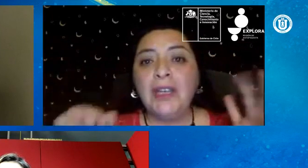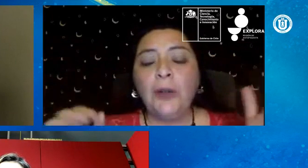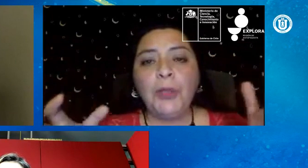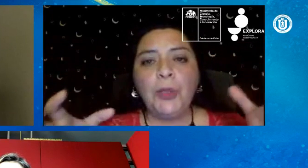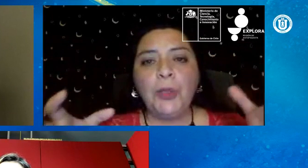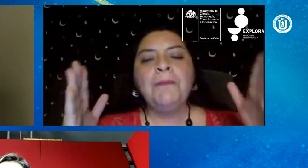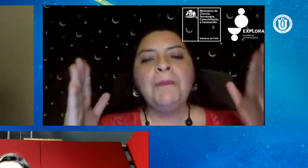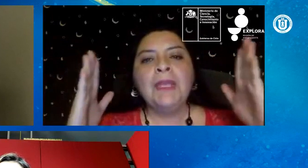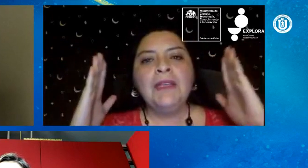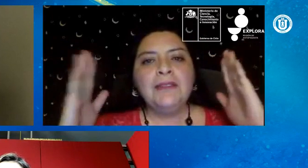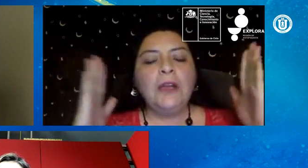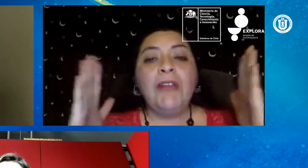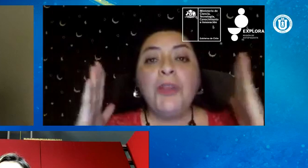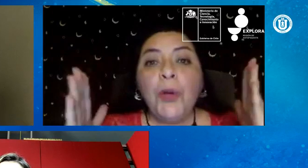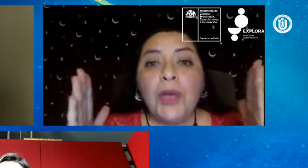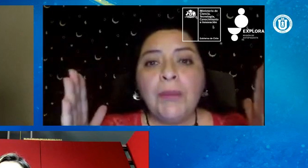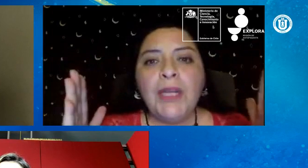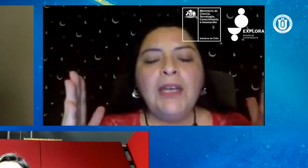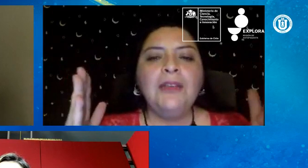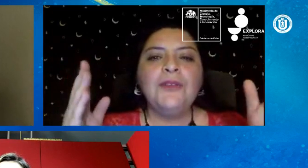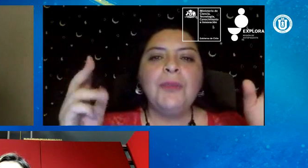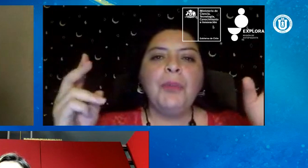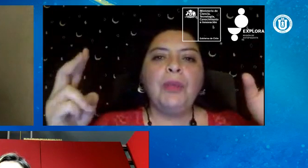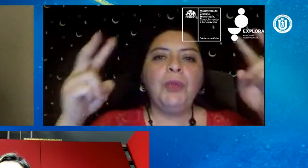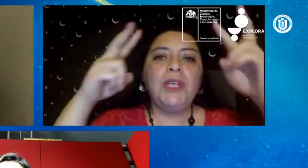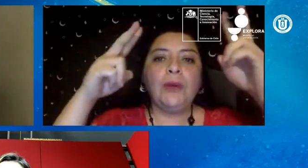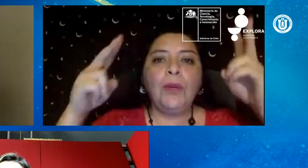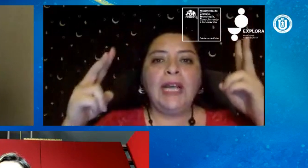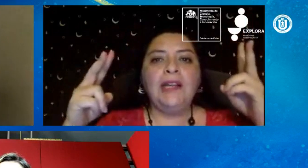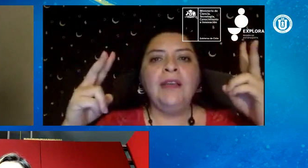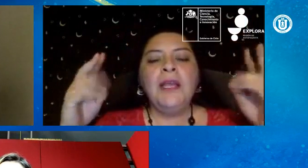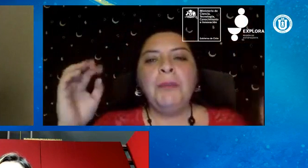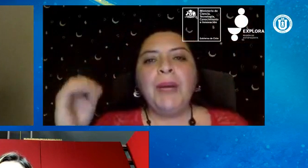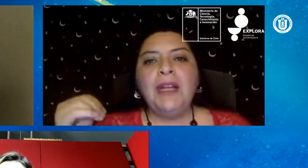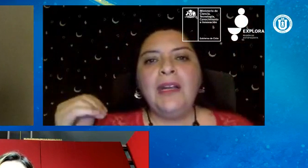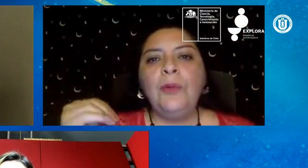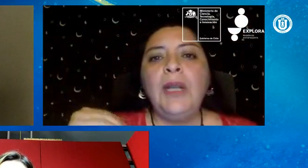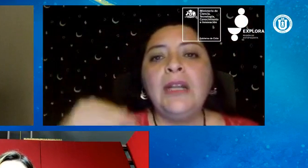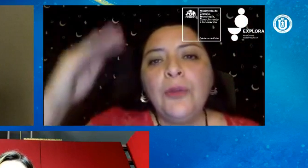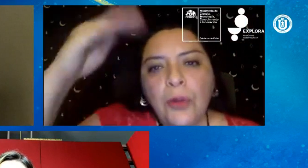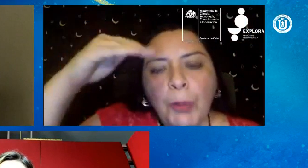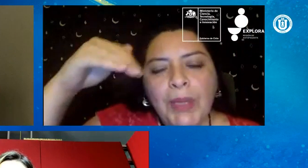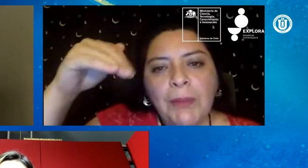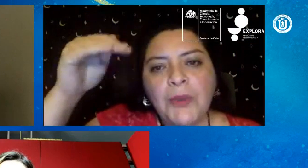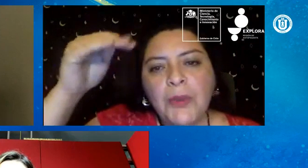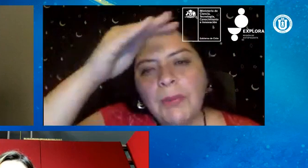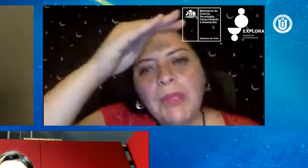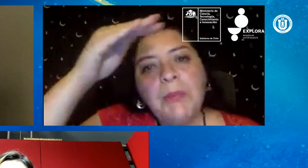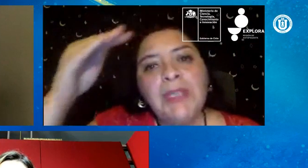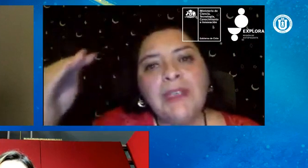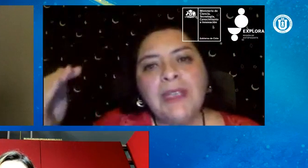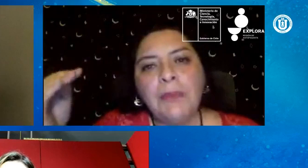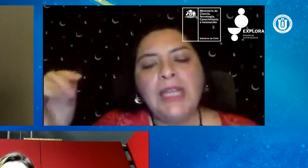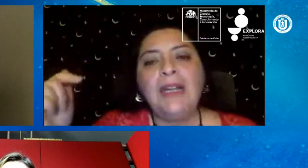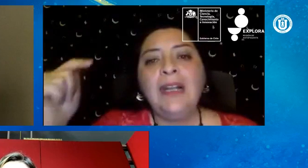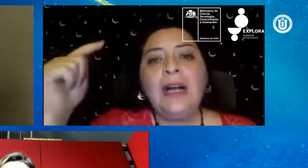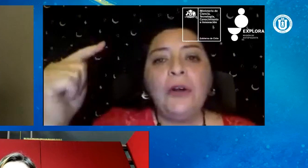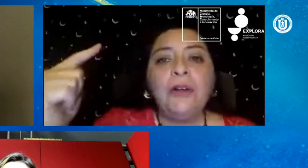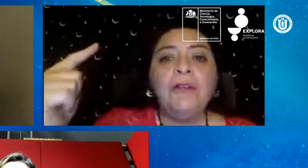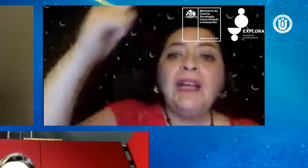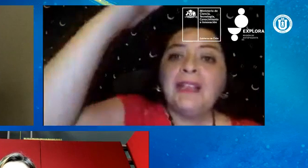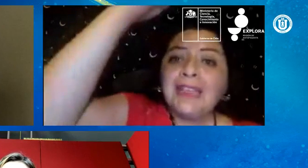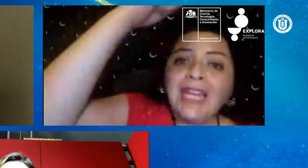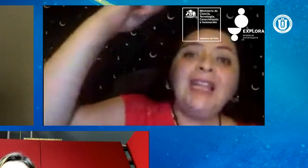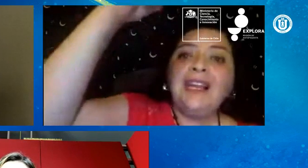100 kilómetros más o menos, si lo ven dos cámaras, entonces podemos triangular para calcular todos los parámetros que permiten determinar la